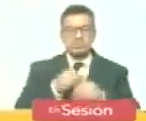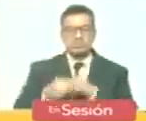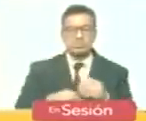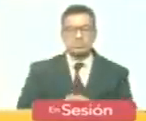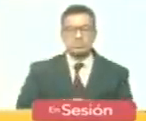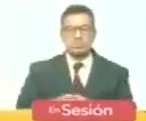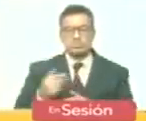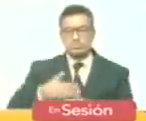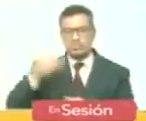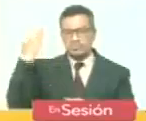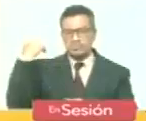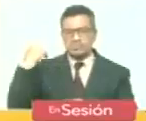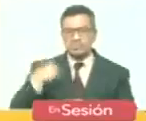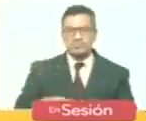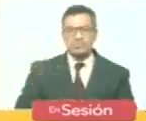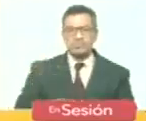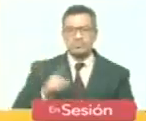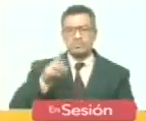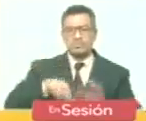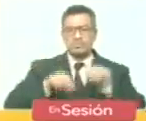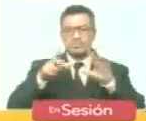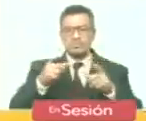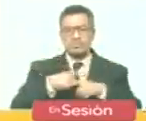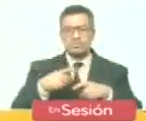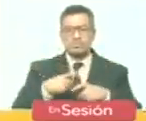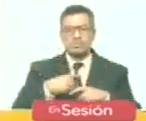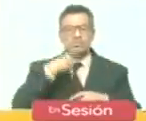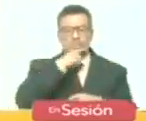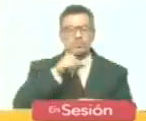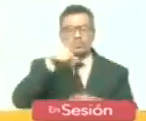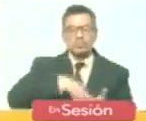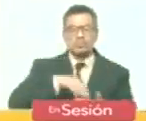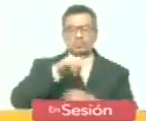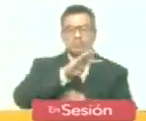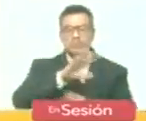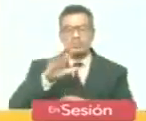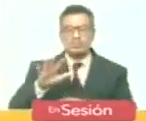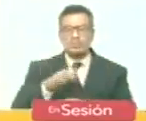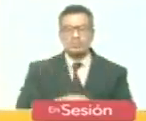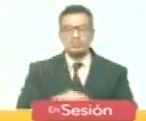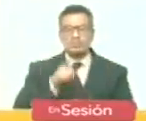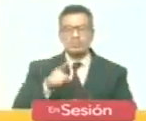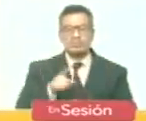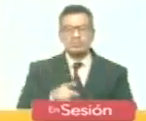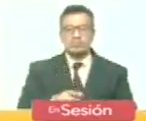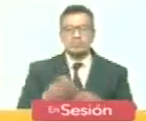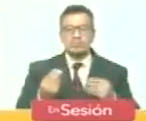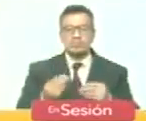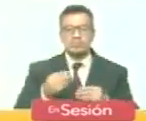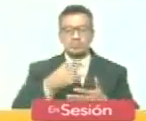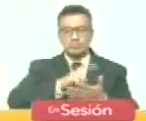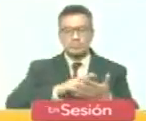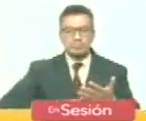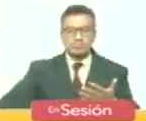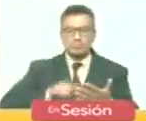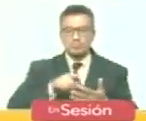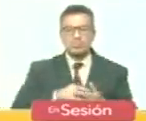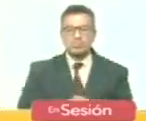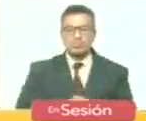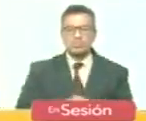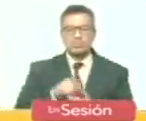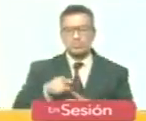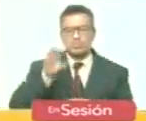hacia atrás, el 18 de octubre de 1945. Ya hay una suficiente literatura aquí